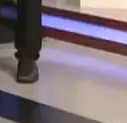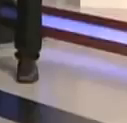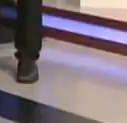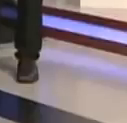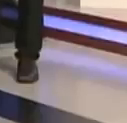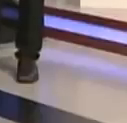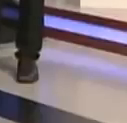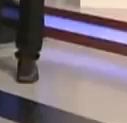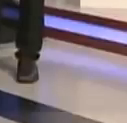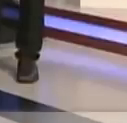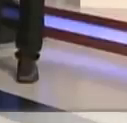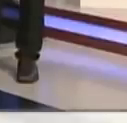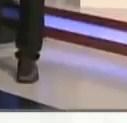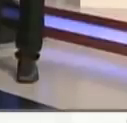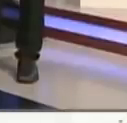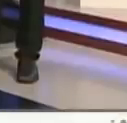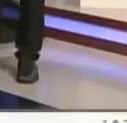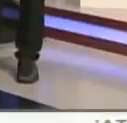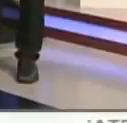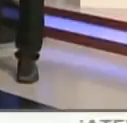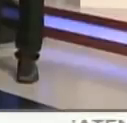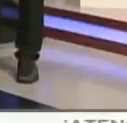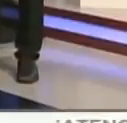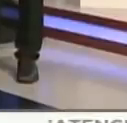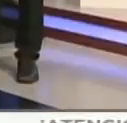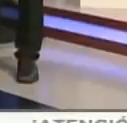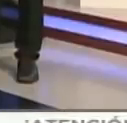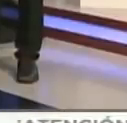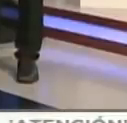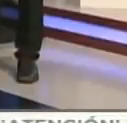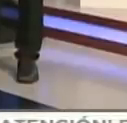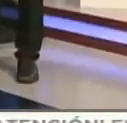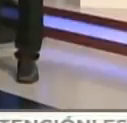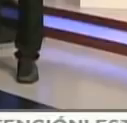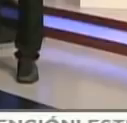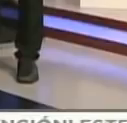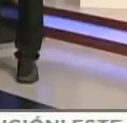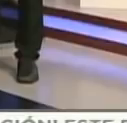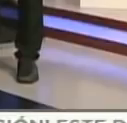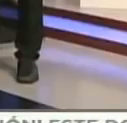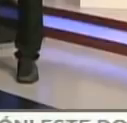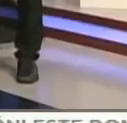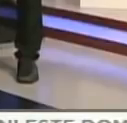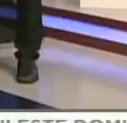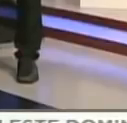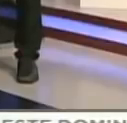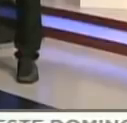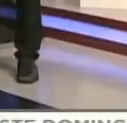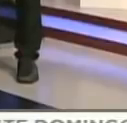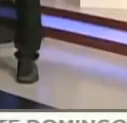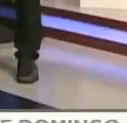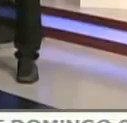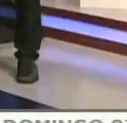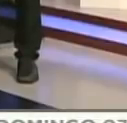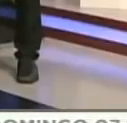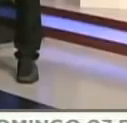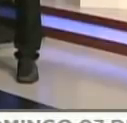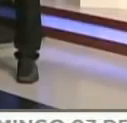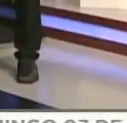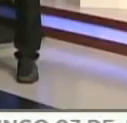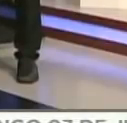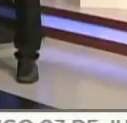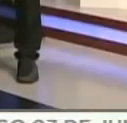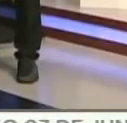Feliz tarde para todo el pueblo de Venezuela. 6 en punto. A esta hora saludamos al jefe de Estado Nicolás Maduro Moros, quien tiene una reunión y sostiene un encuentro con su